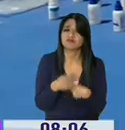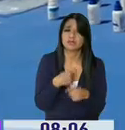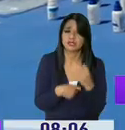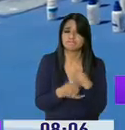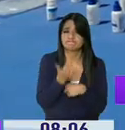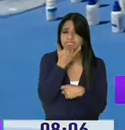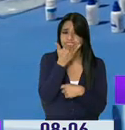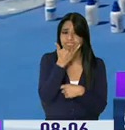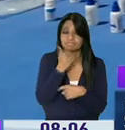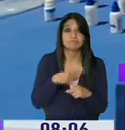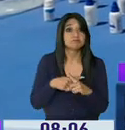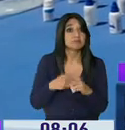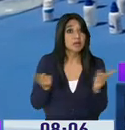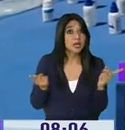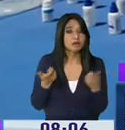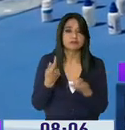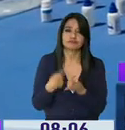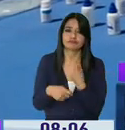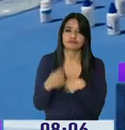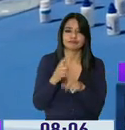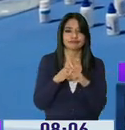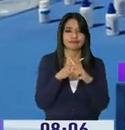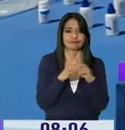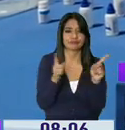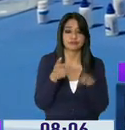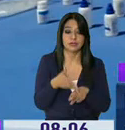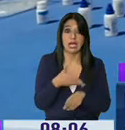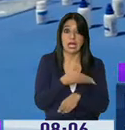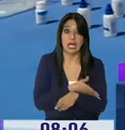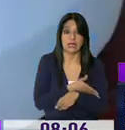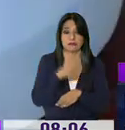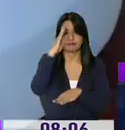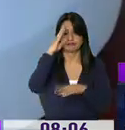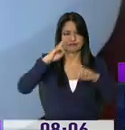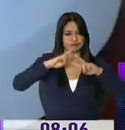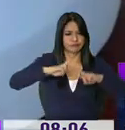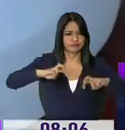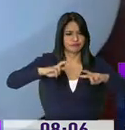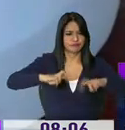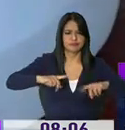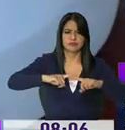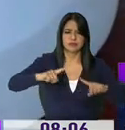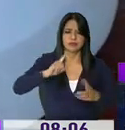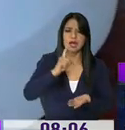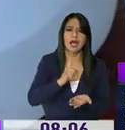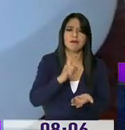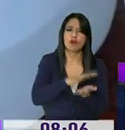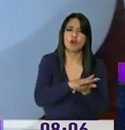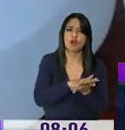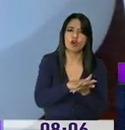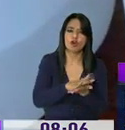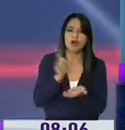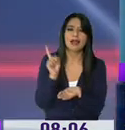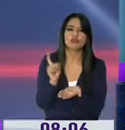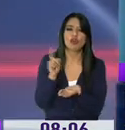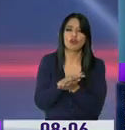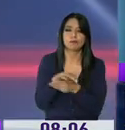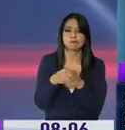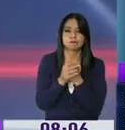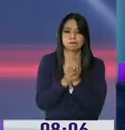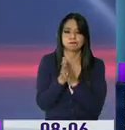Pero la oferta en redes es variada. Los trabajos de inteligencia permitieron incautar cientos de litros de jabón líquido, alcohol antiséptico, así